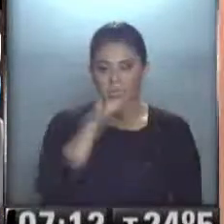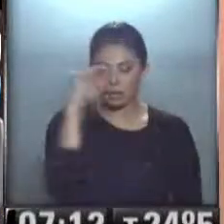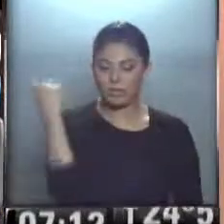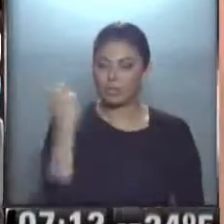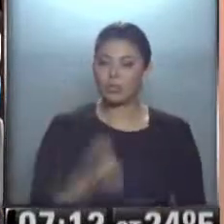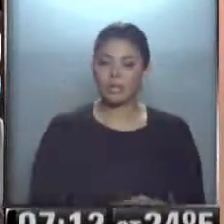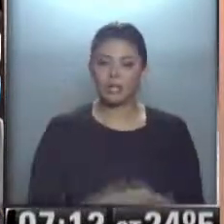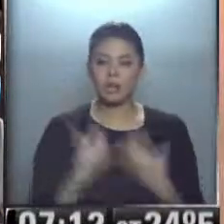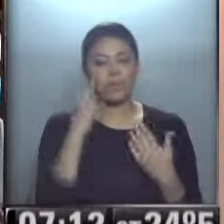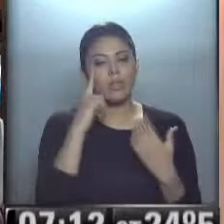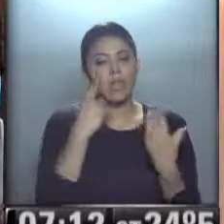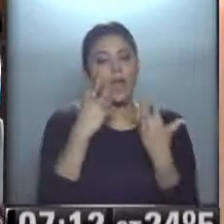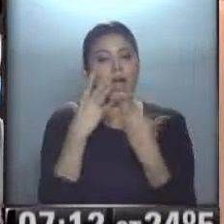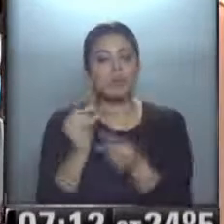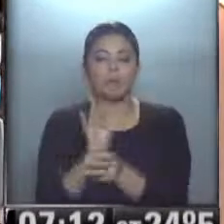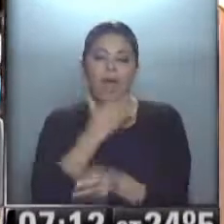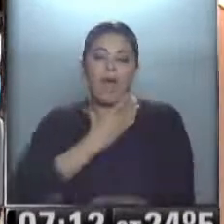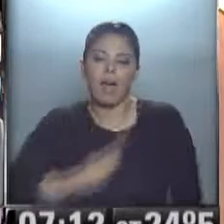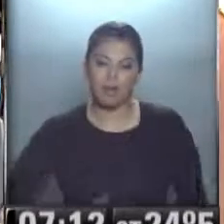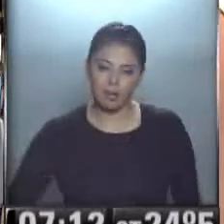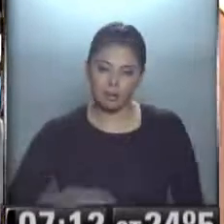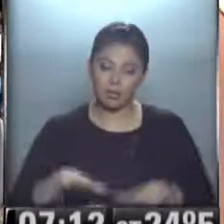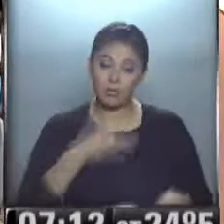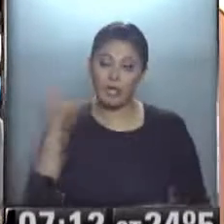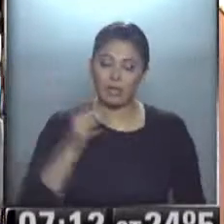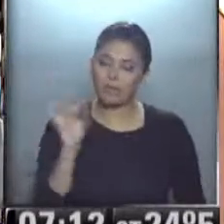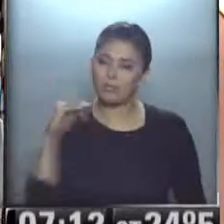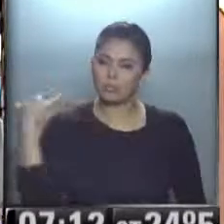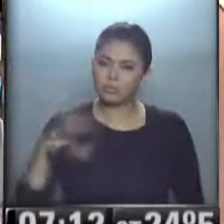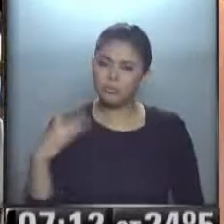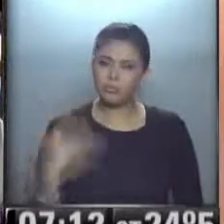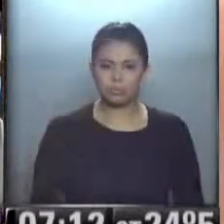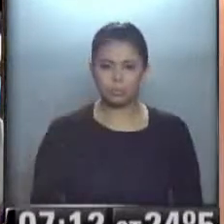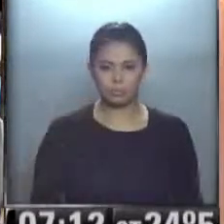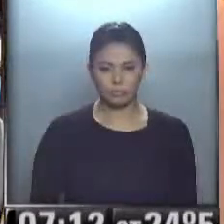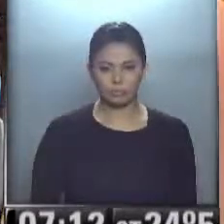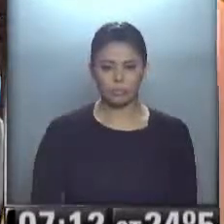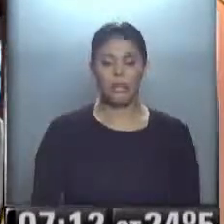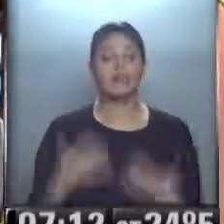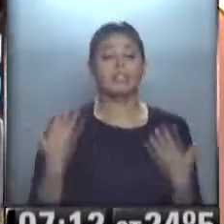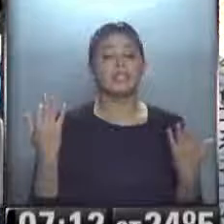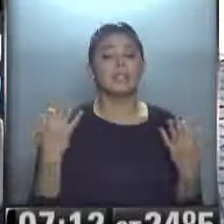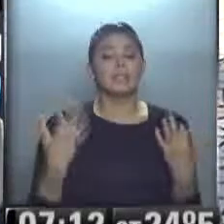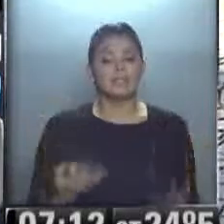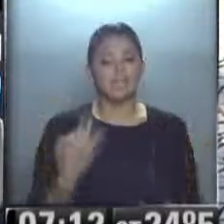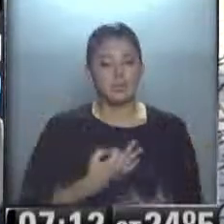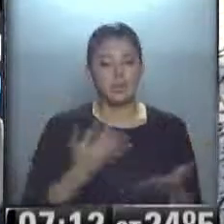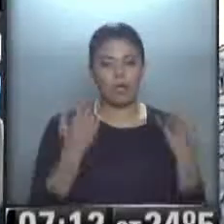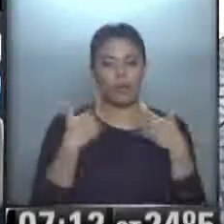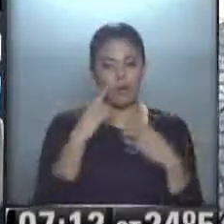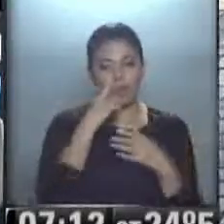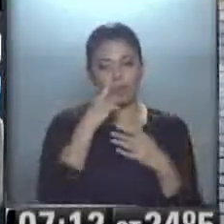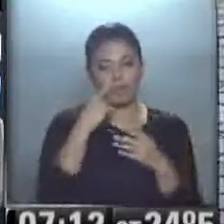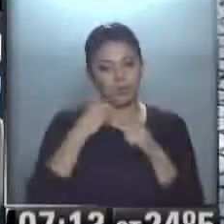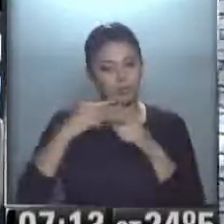acercar un paliativo a esta situación, que es una situación compleja y que probablemente el calor dure unos días